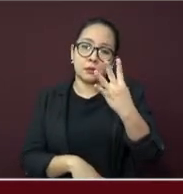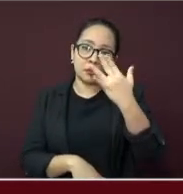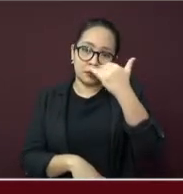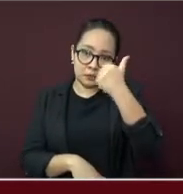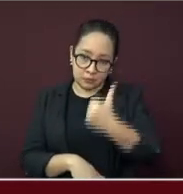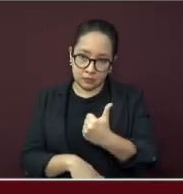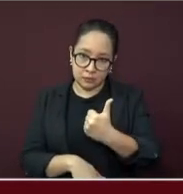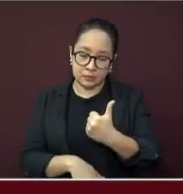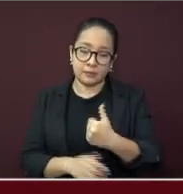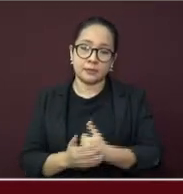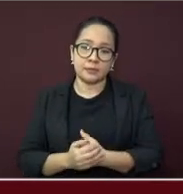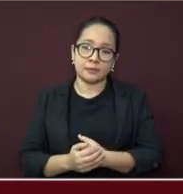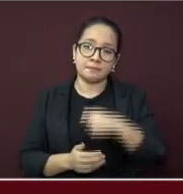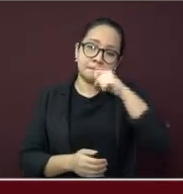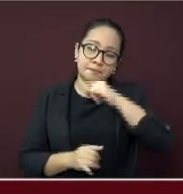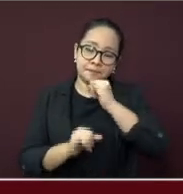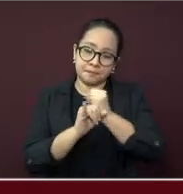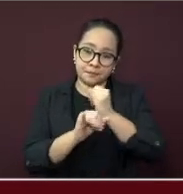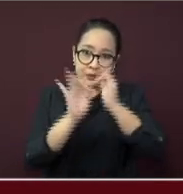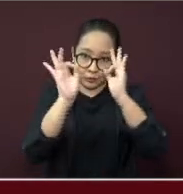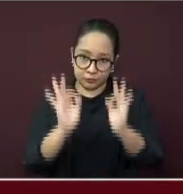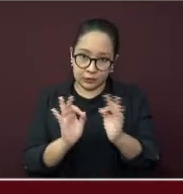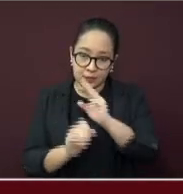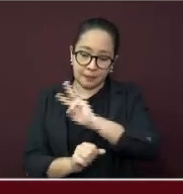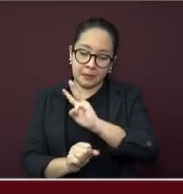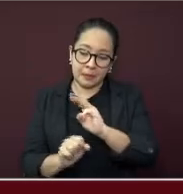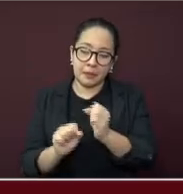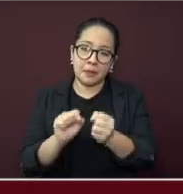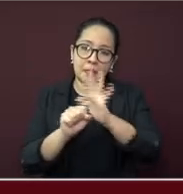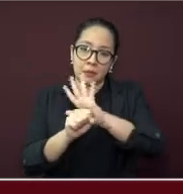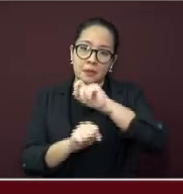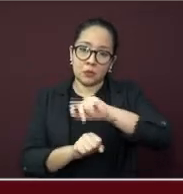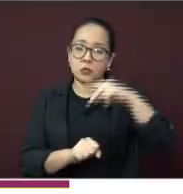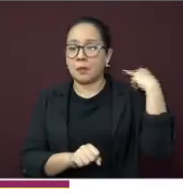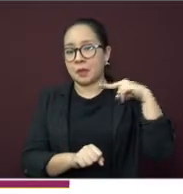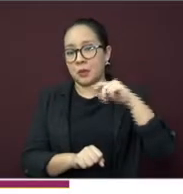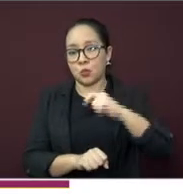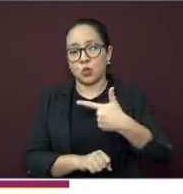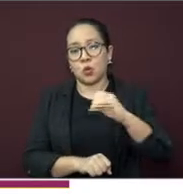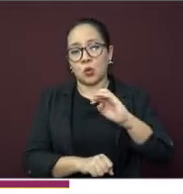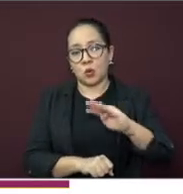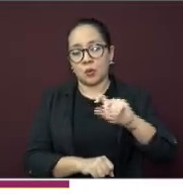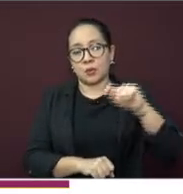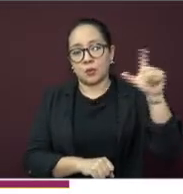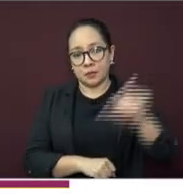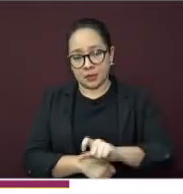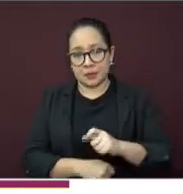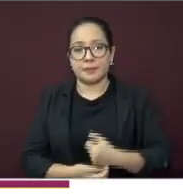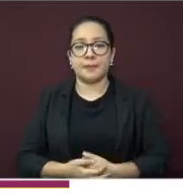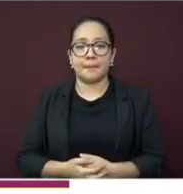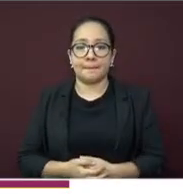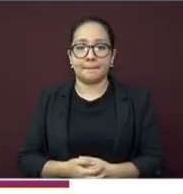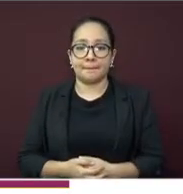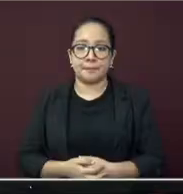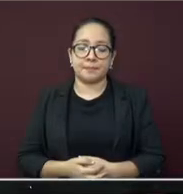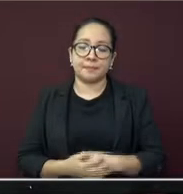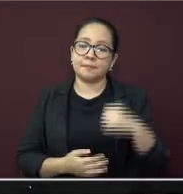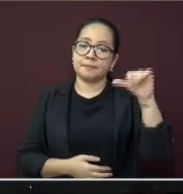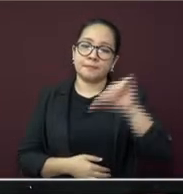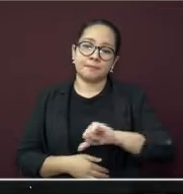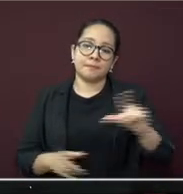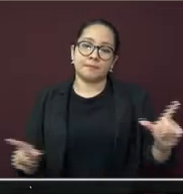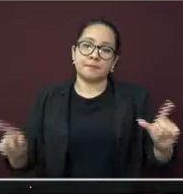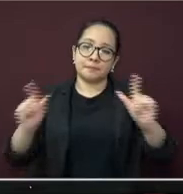5 6 y la página oficial coronavirus punto veracruz punto gob.mx por hoy es todo